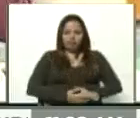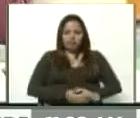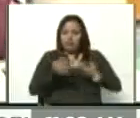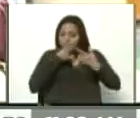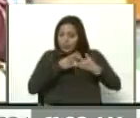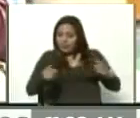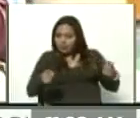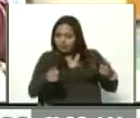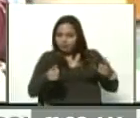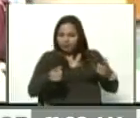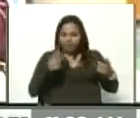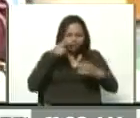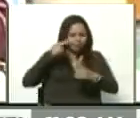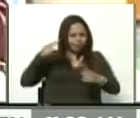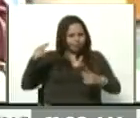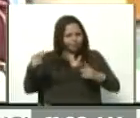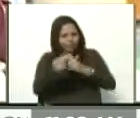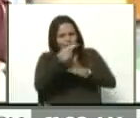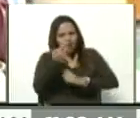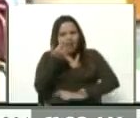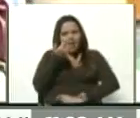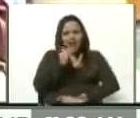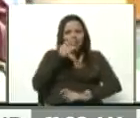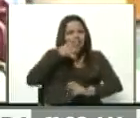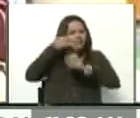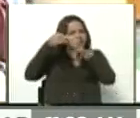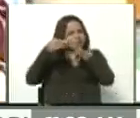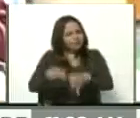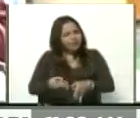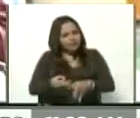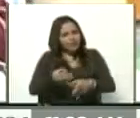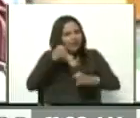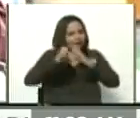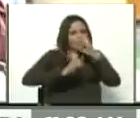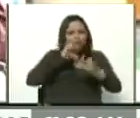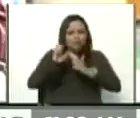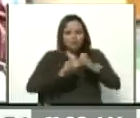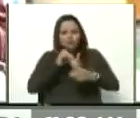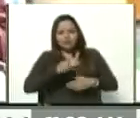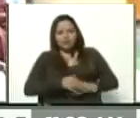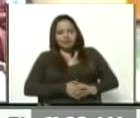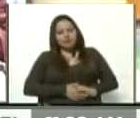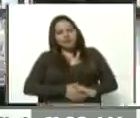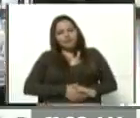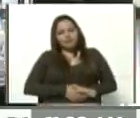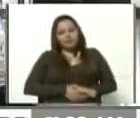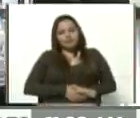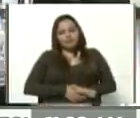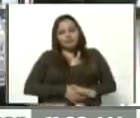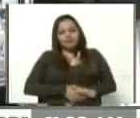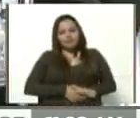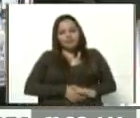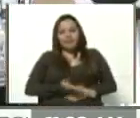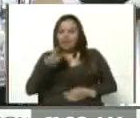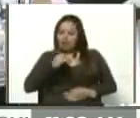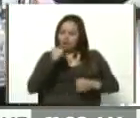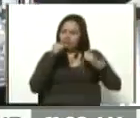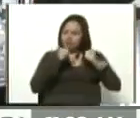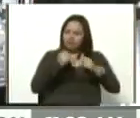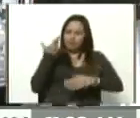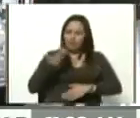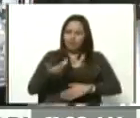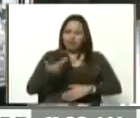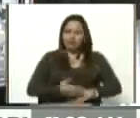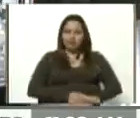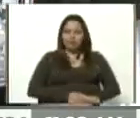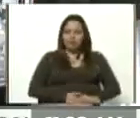las perspectivas son verdaderamente emocionantes y airosas. Ahí